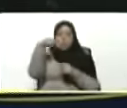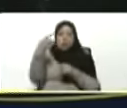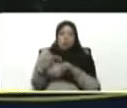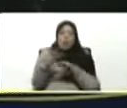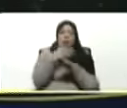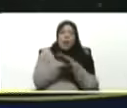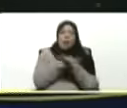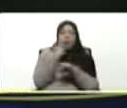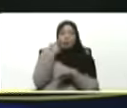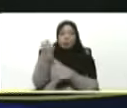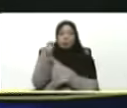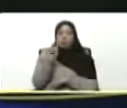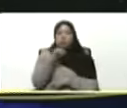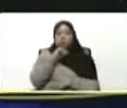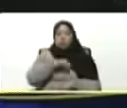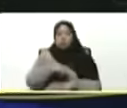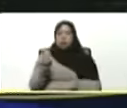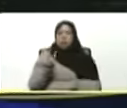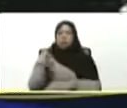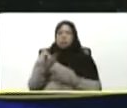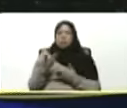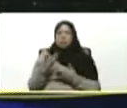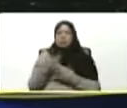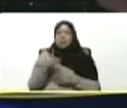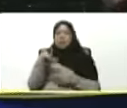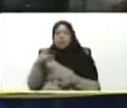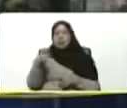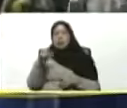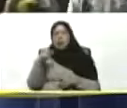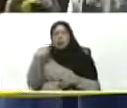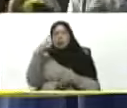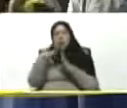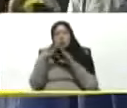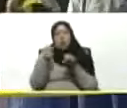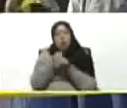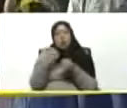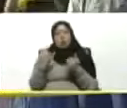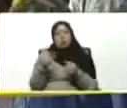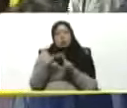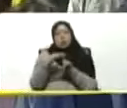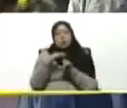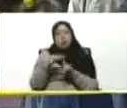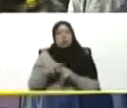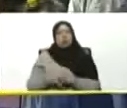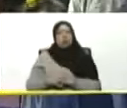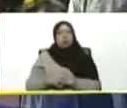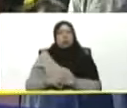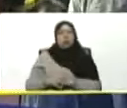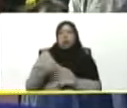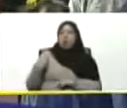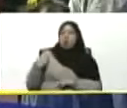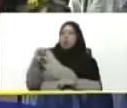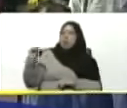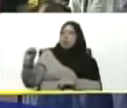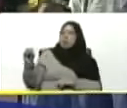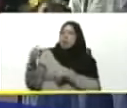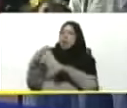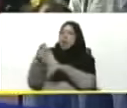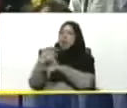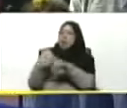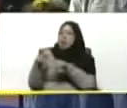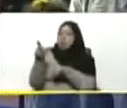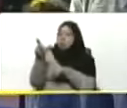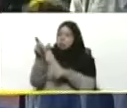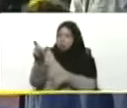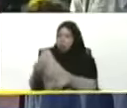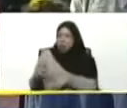este lugar es un punto histórico. Y yo le dije al gobernador que